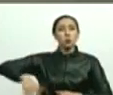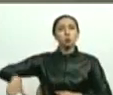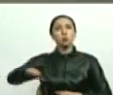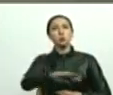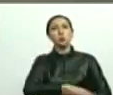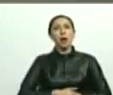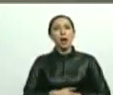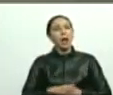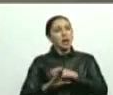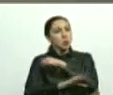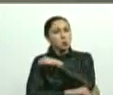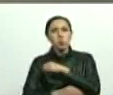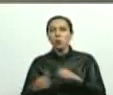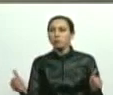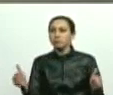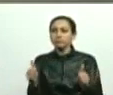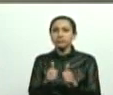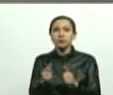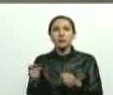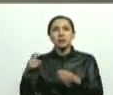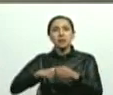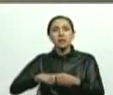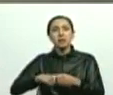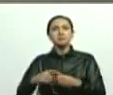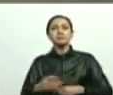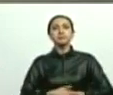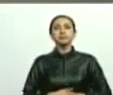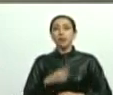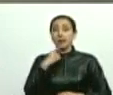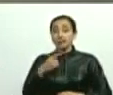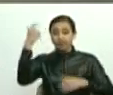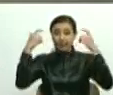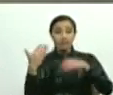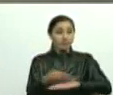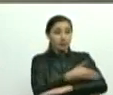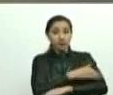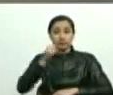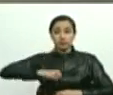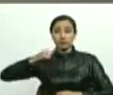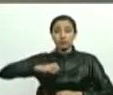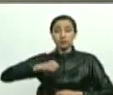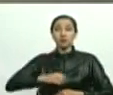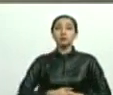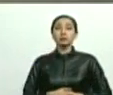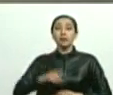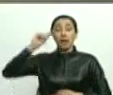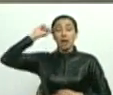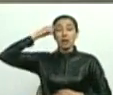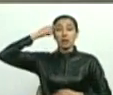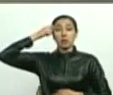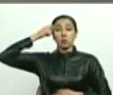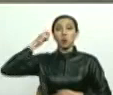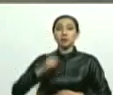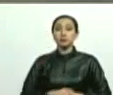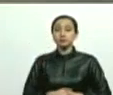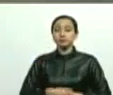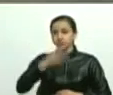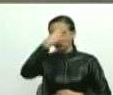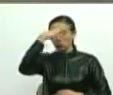corrupción, siempre. Lo decía nuestro comandante. Recuerda,